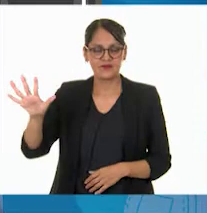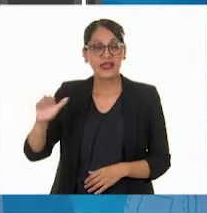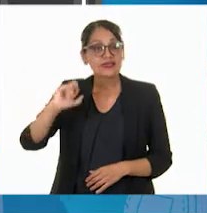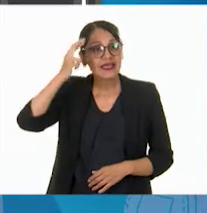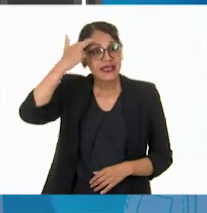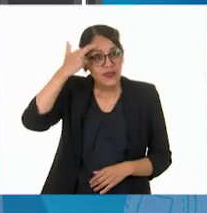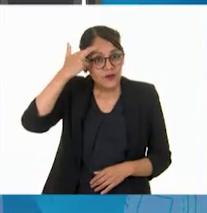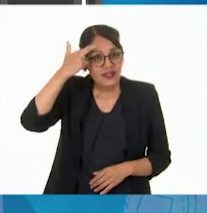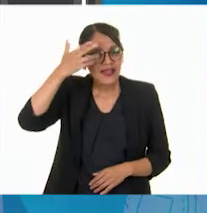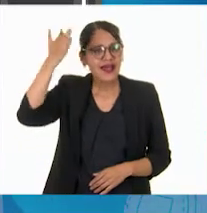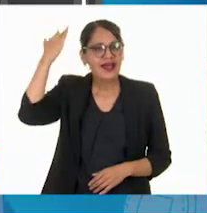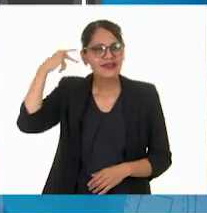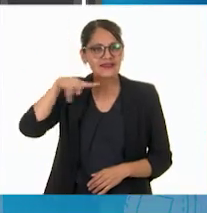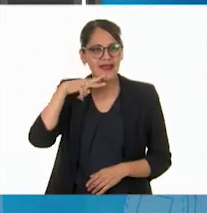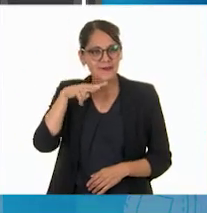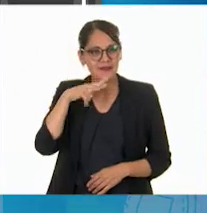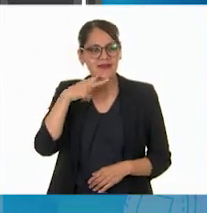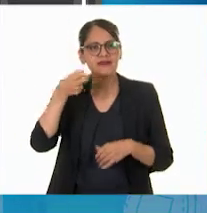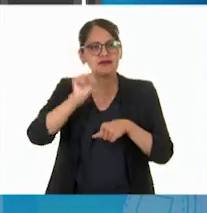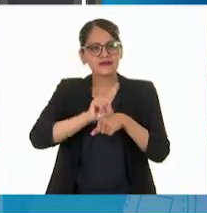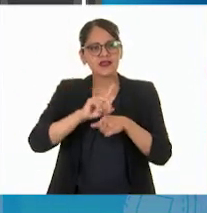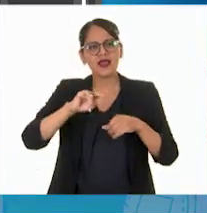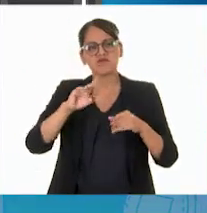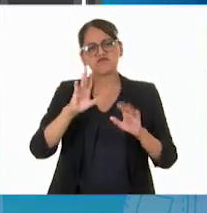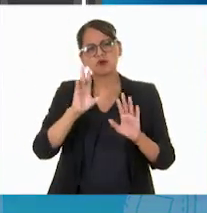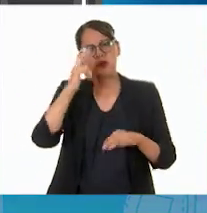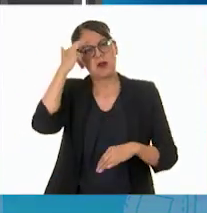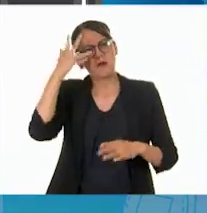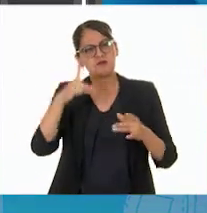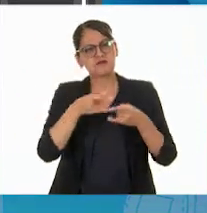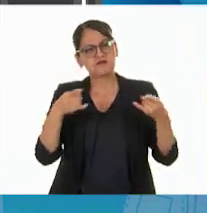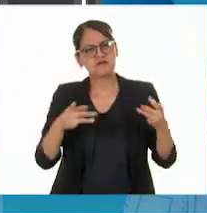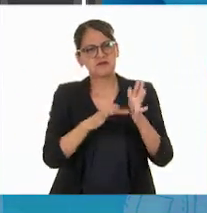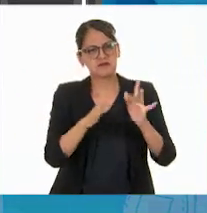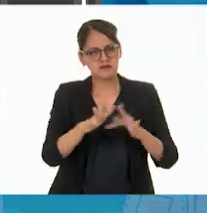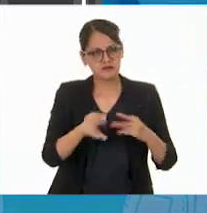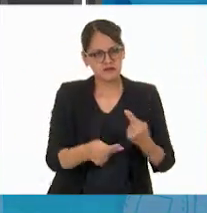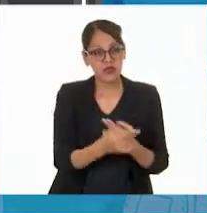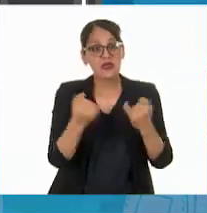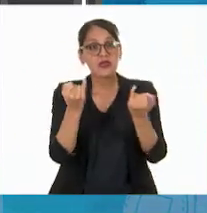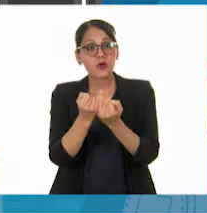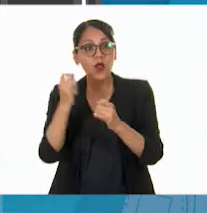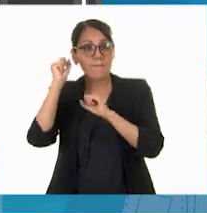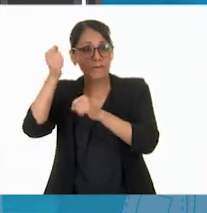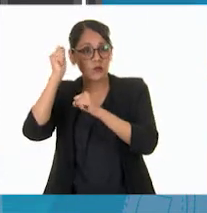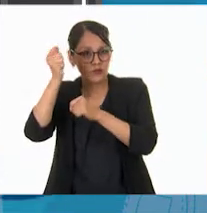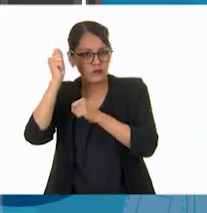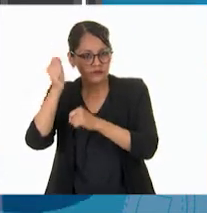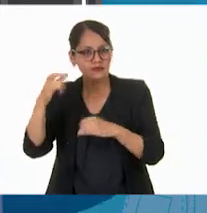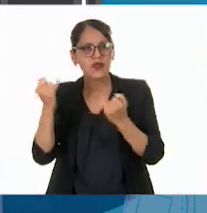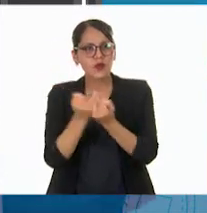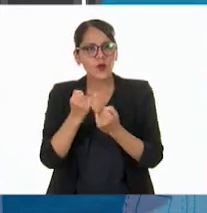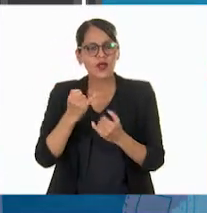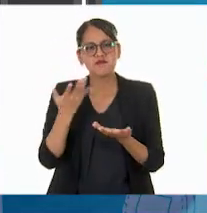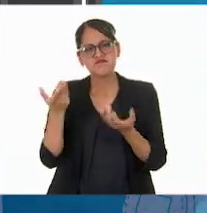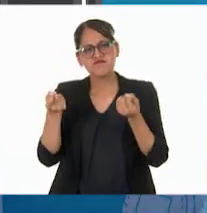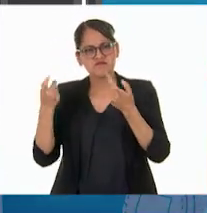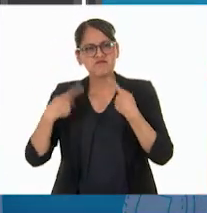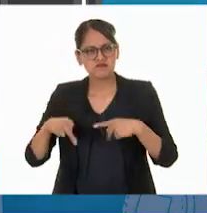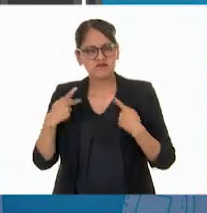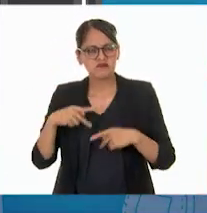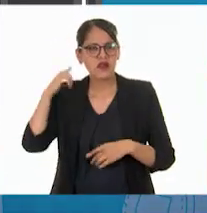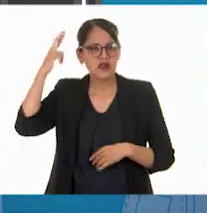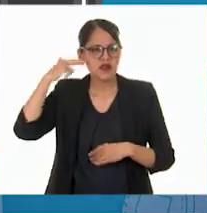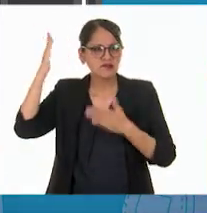Navidad, que nos conmemora el nacimiento de Jesús de Nazaret, las posadas con sus piñatas, los Reyes Magos y sus